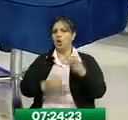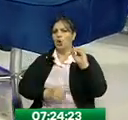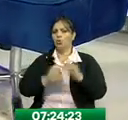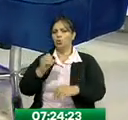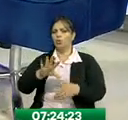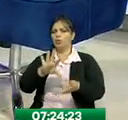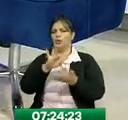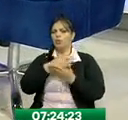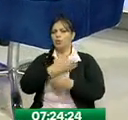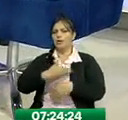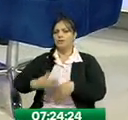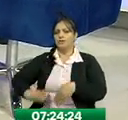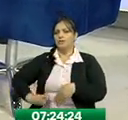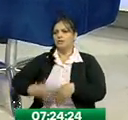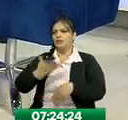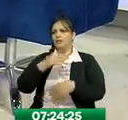tomen